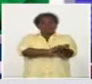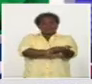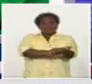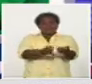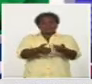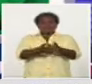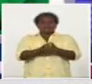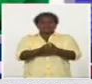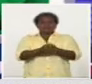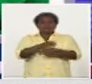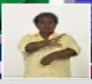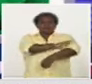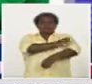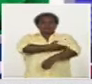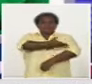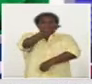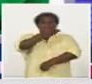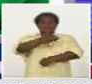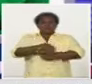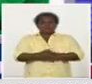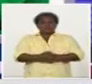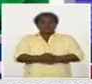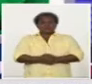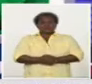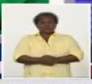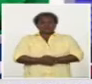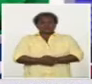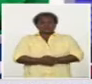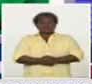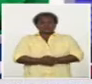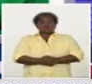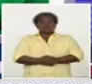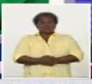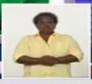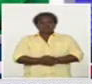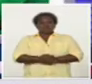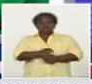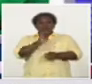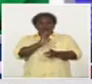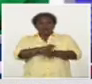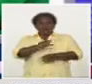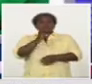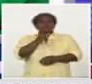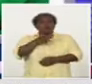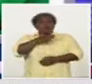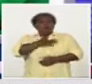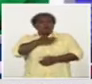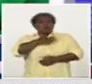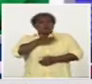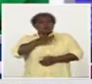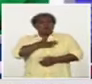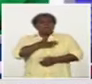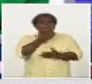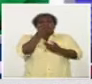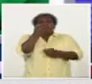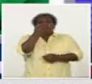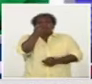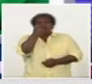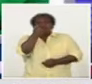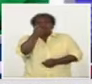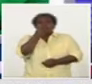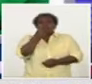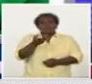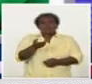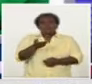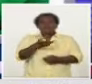e hipertensión arterial. Inicialmente con tos seca y pérdida del olfato y